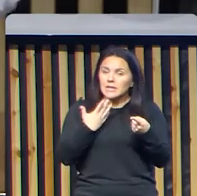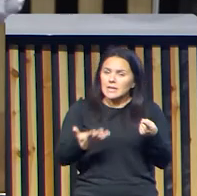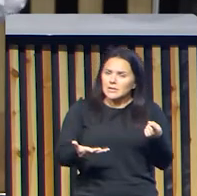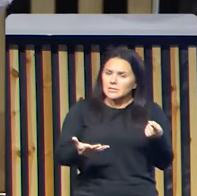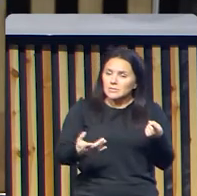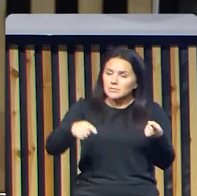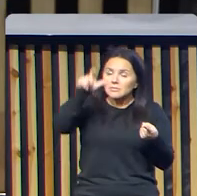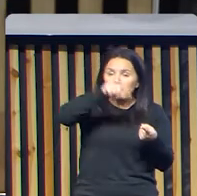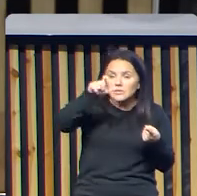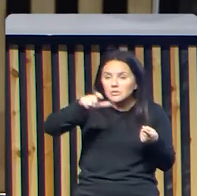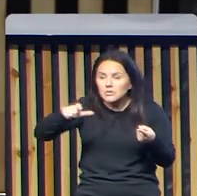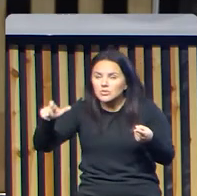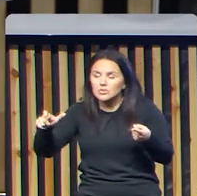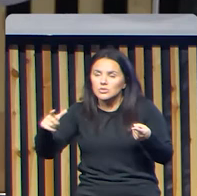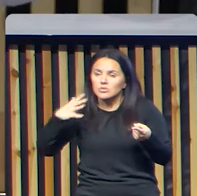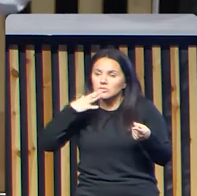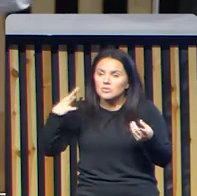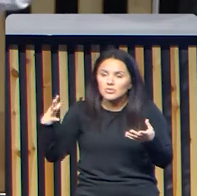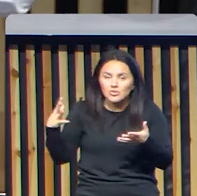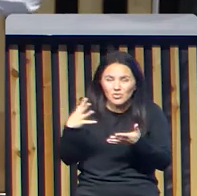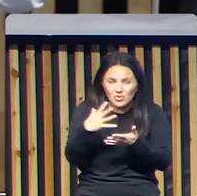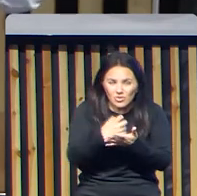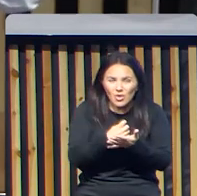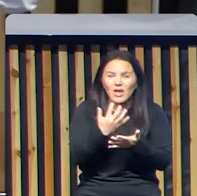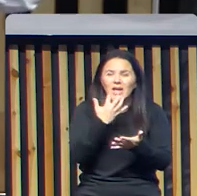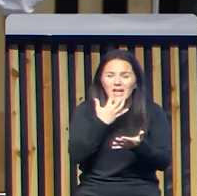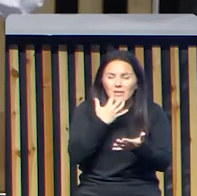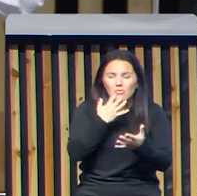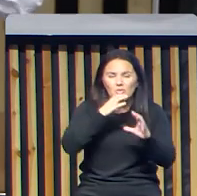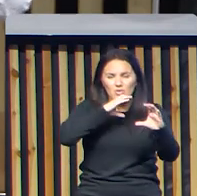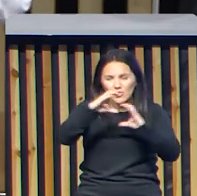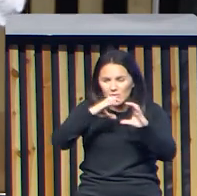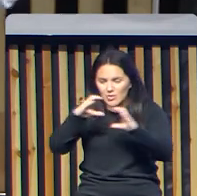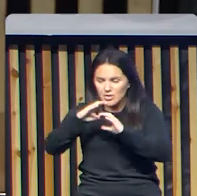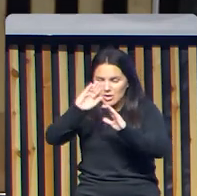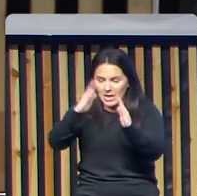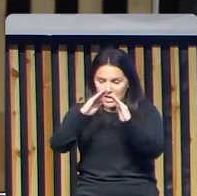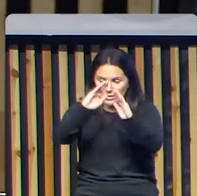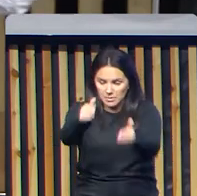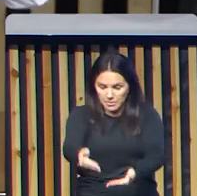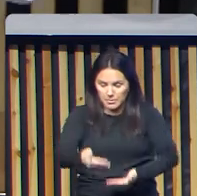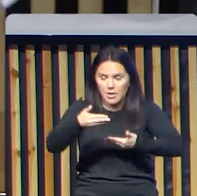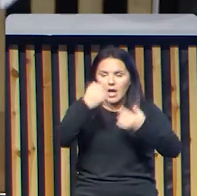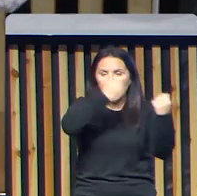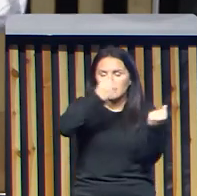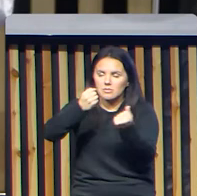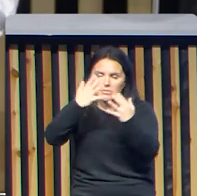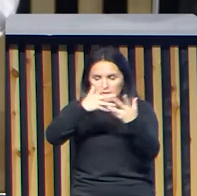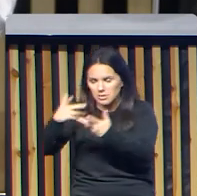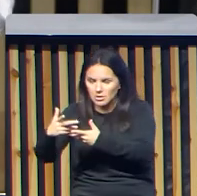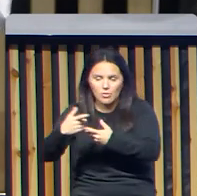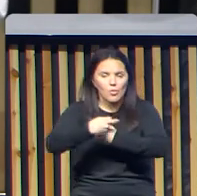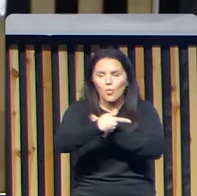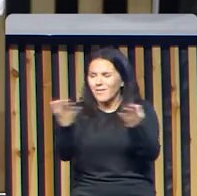todos prácticamente todos y cada uno de los ejemplos de comunicación que nos llegan desde la administración de